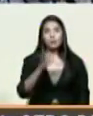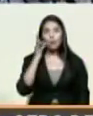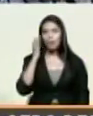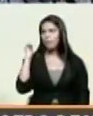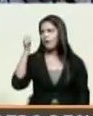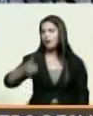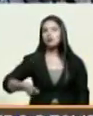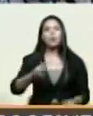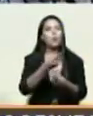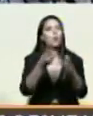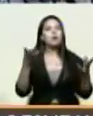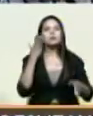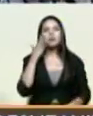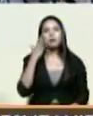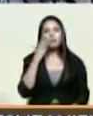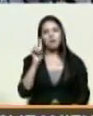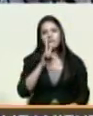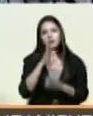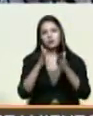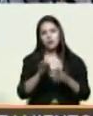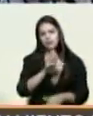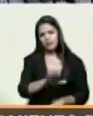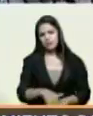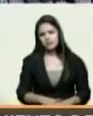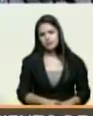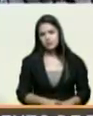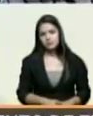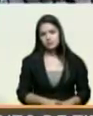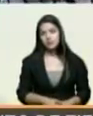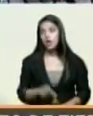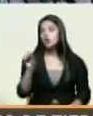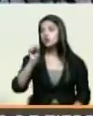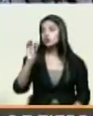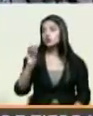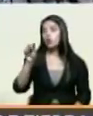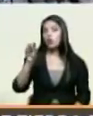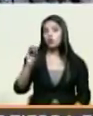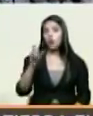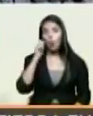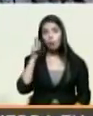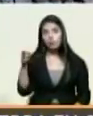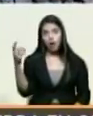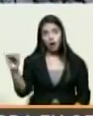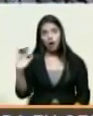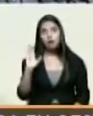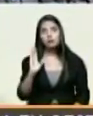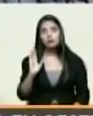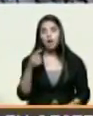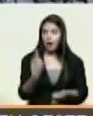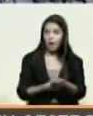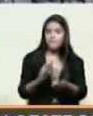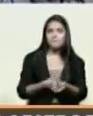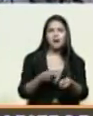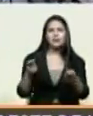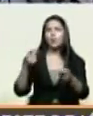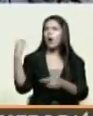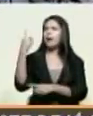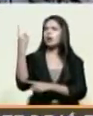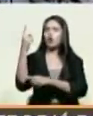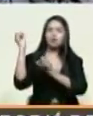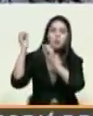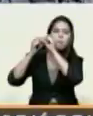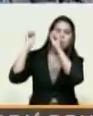¿Cuántas madres venezolanas no vivieron eso? Nosotros, Sotorrojo, ¿vale? Ahí está. Su hermano lo lanzaron de un